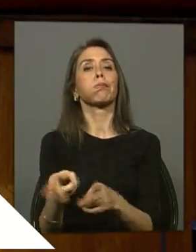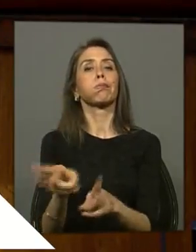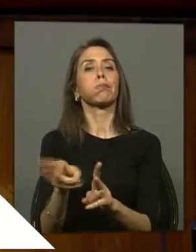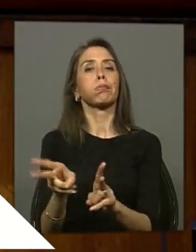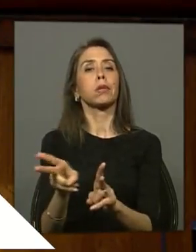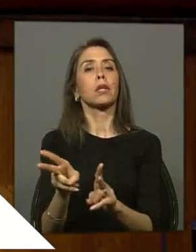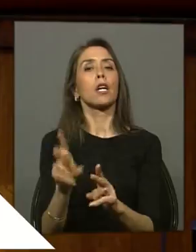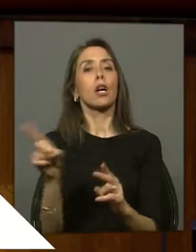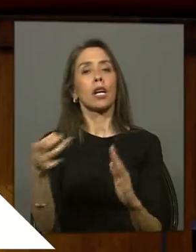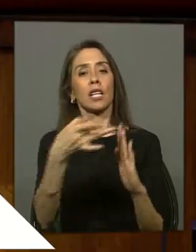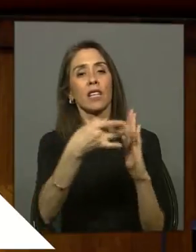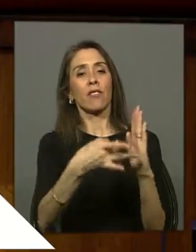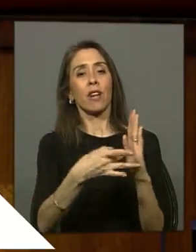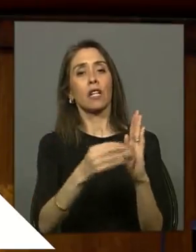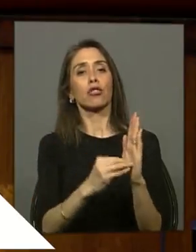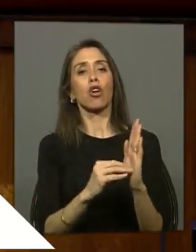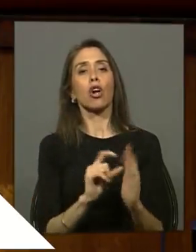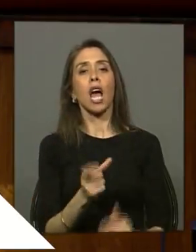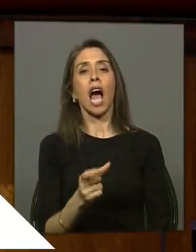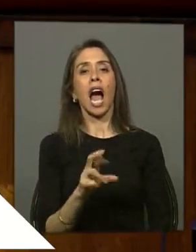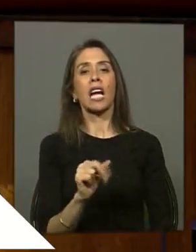el resto de las infracciones como graves